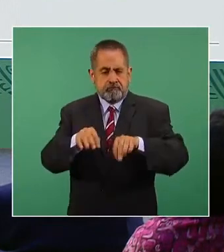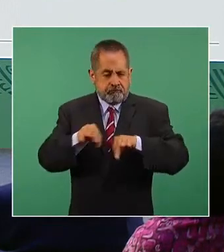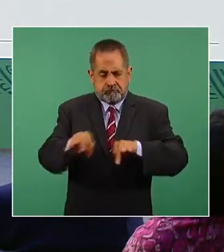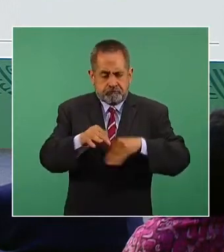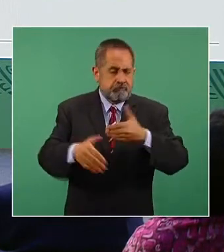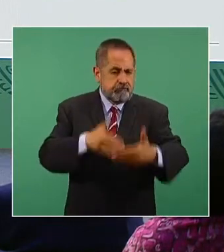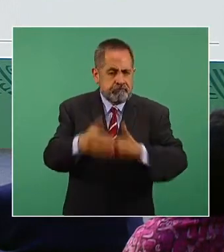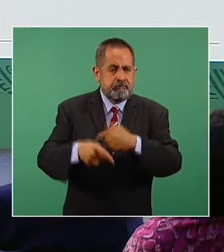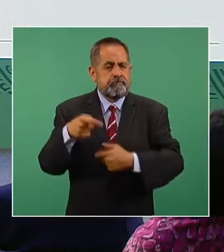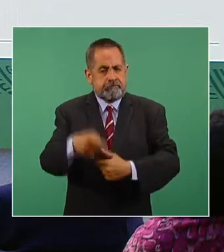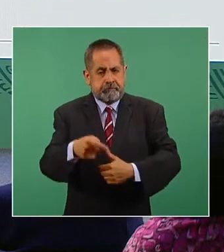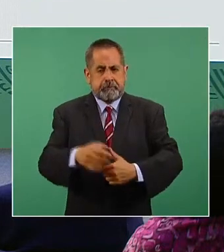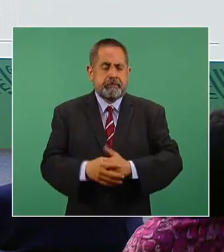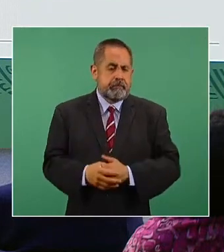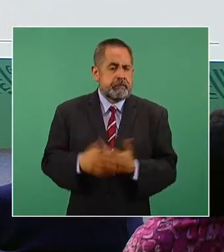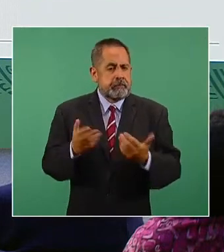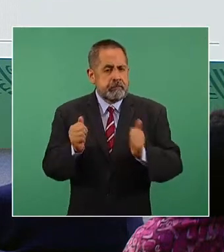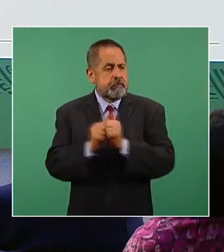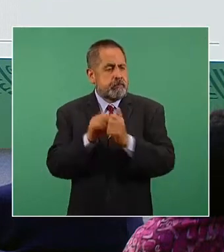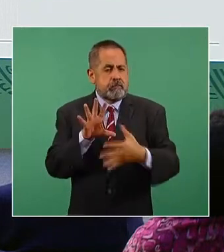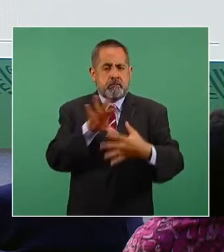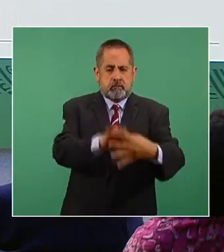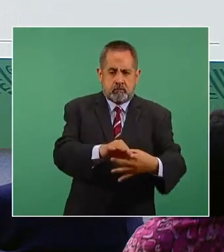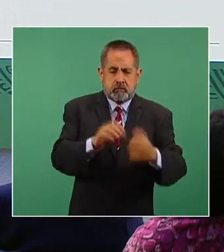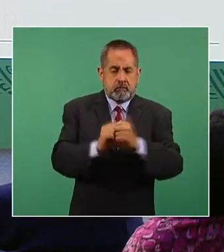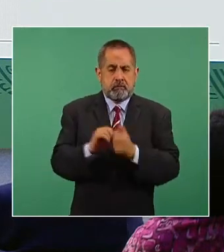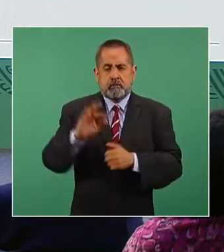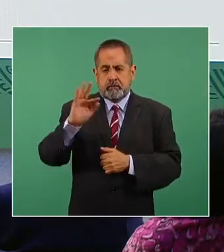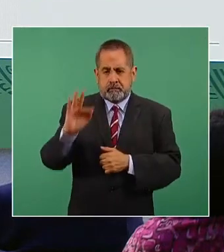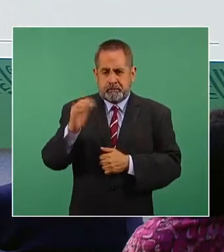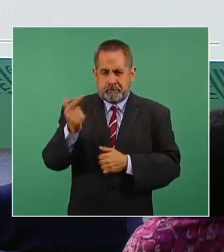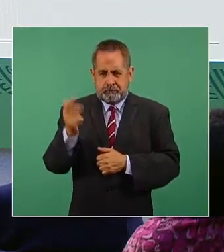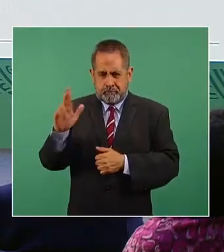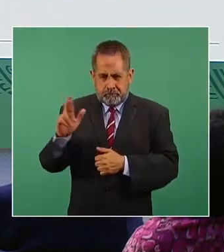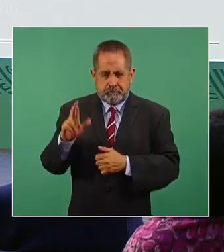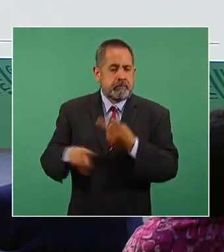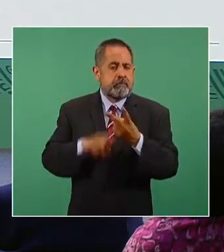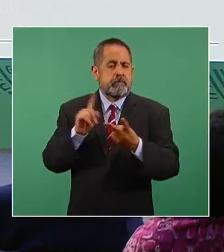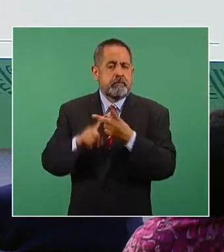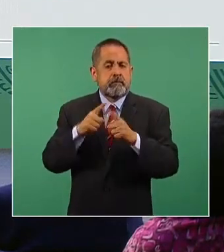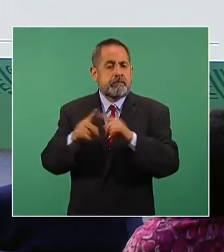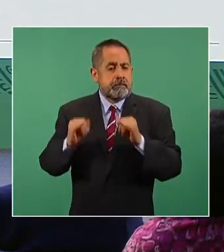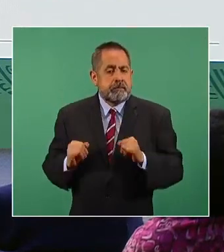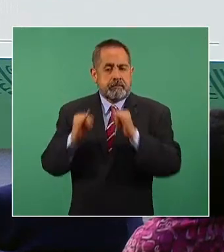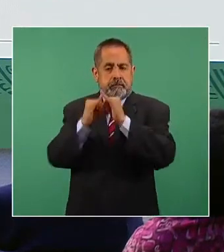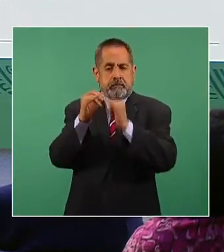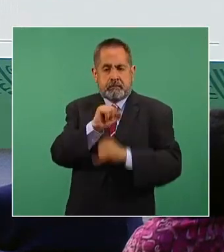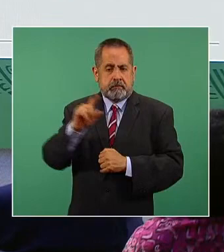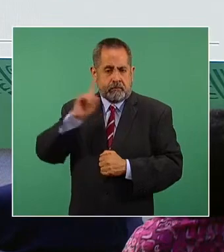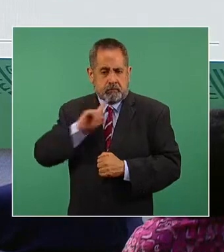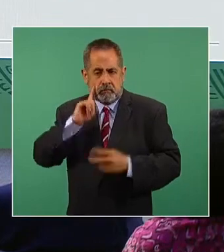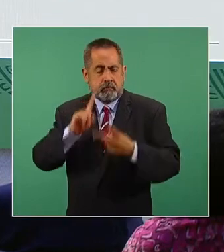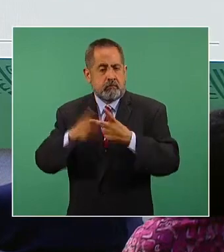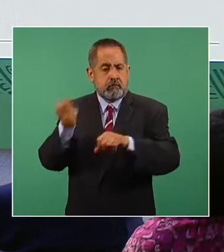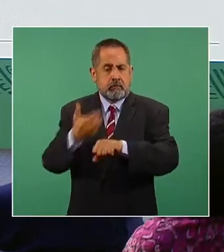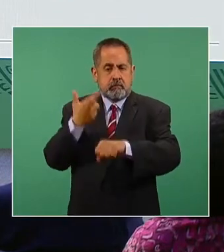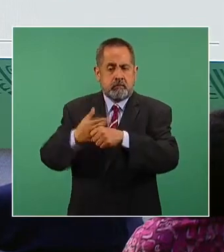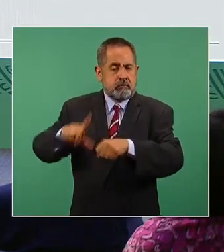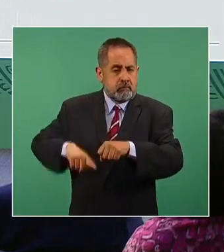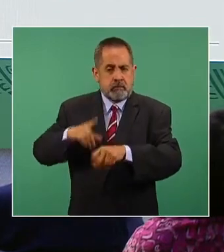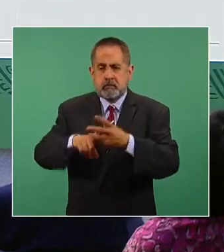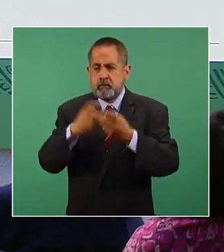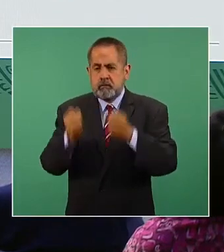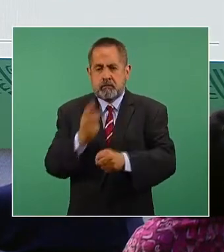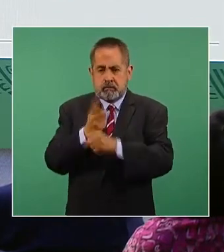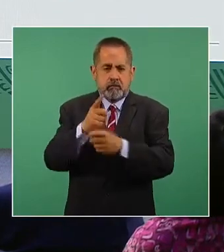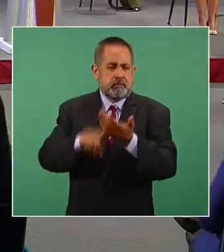laborando en estas áreas, pertenecientes sobre todo a las fiscalías generales, a los institutos de las mujeres, a las secretarías de gobierno, seguridad